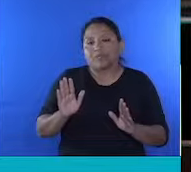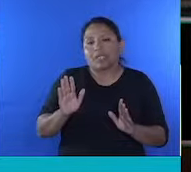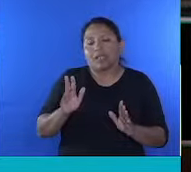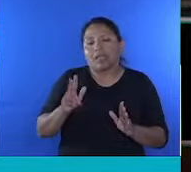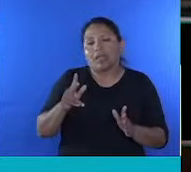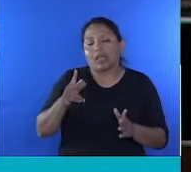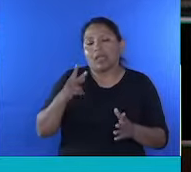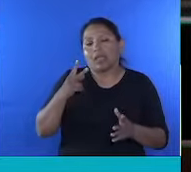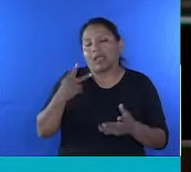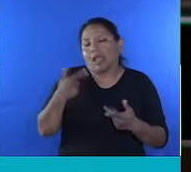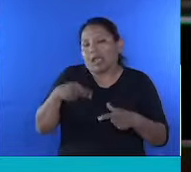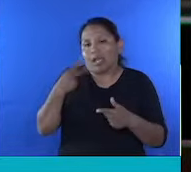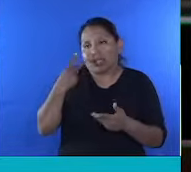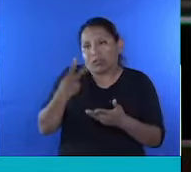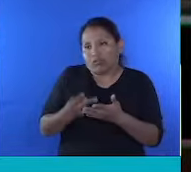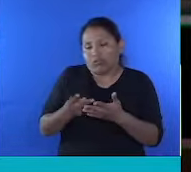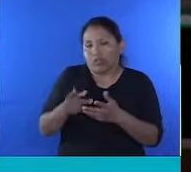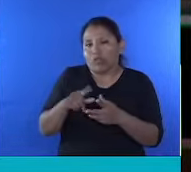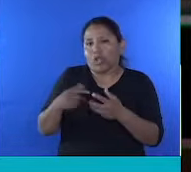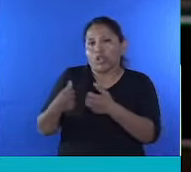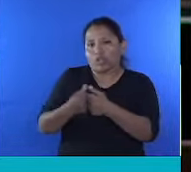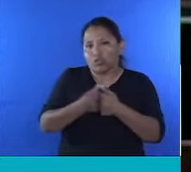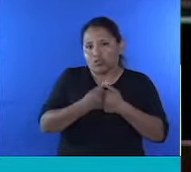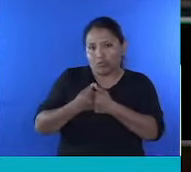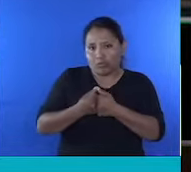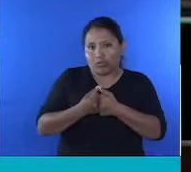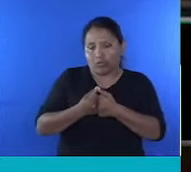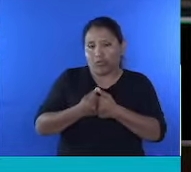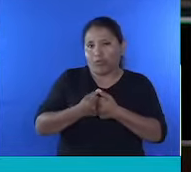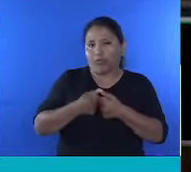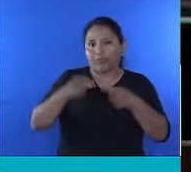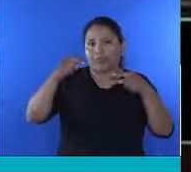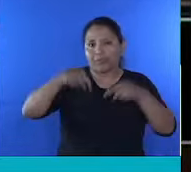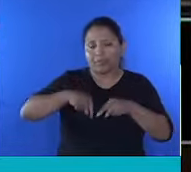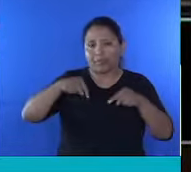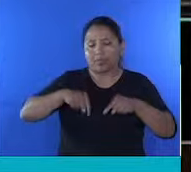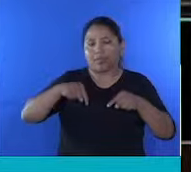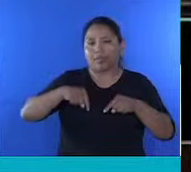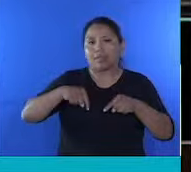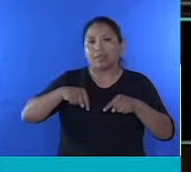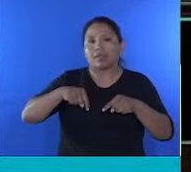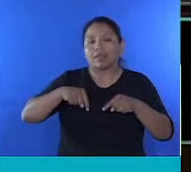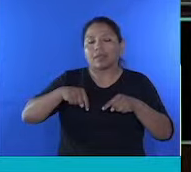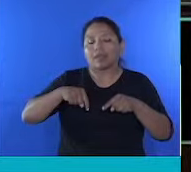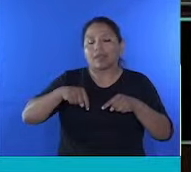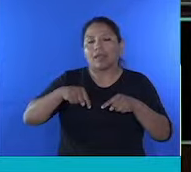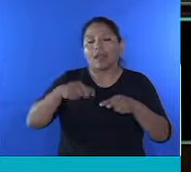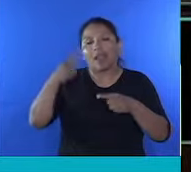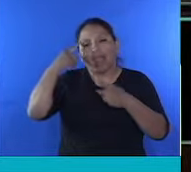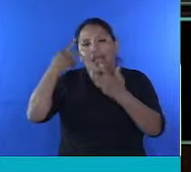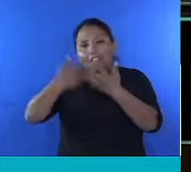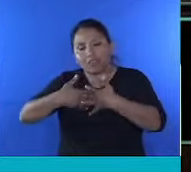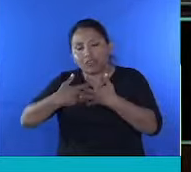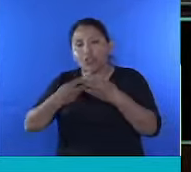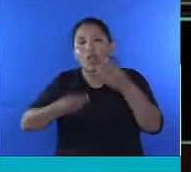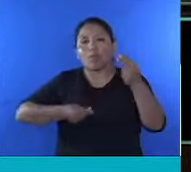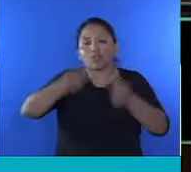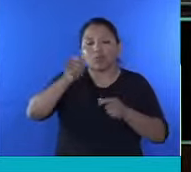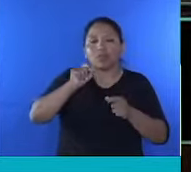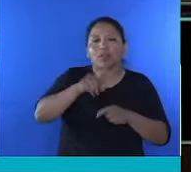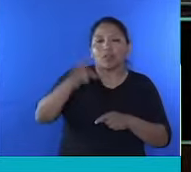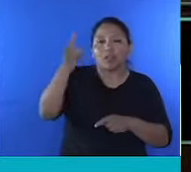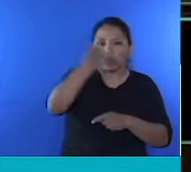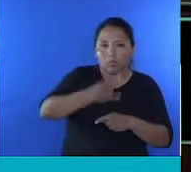por el consenso que hubo aquí con el tema vinculado a la restricciones presupuestarias de las